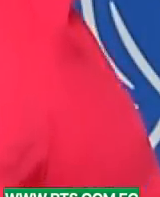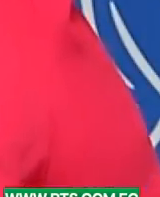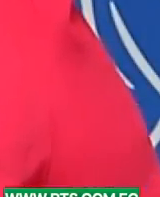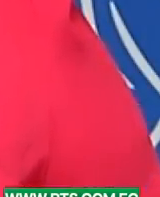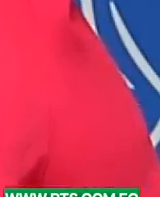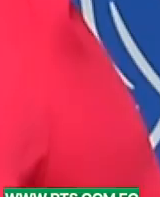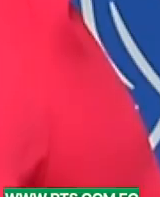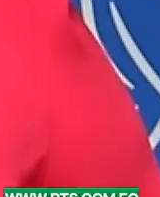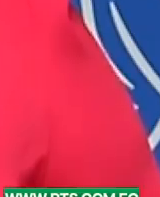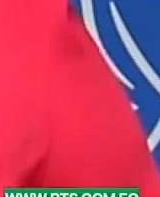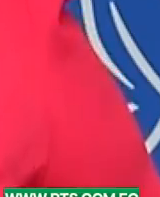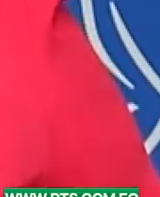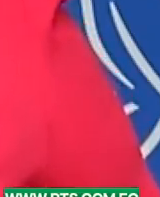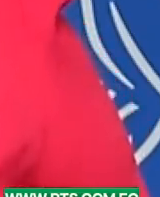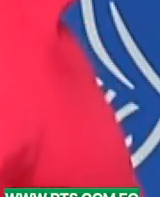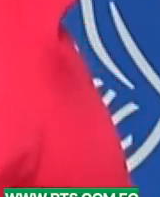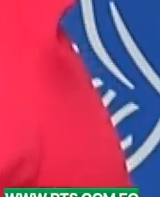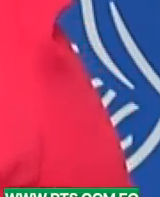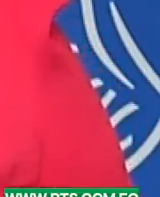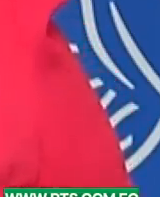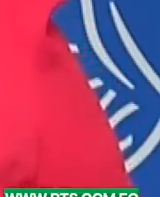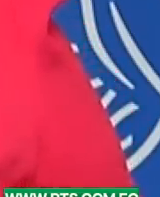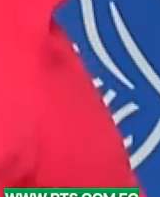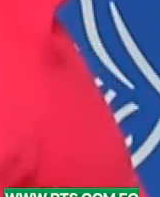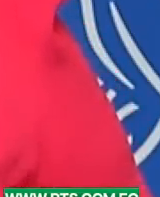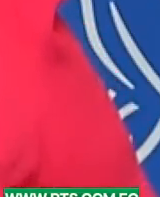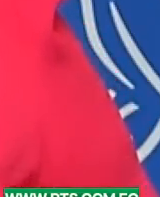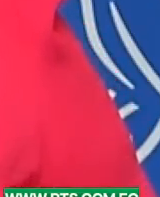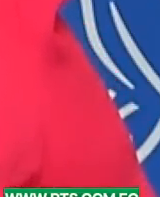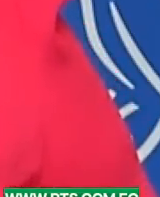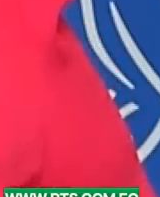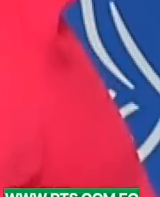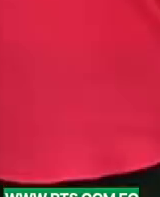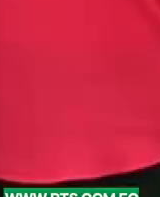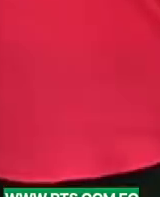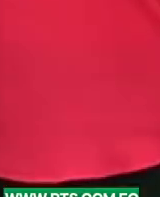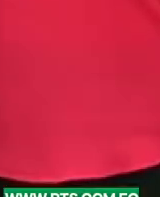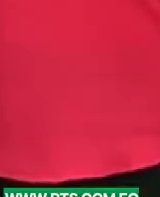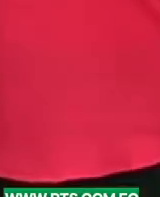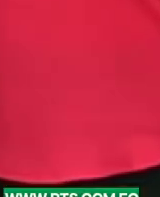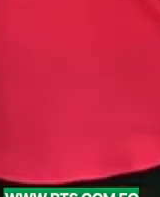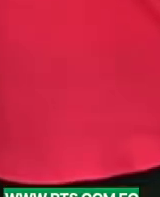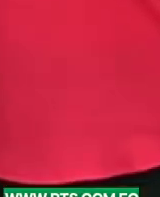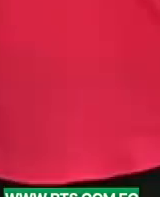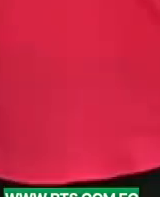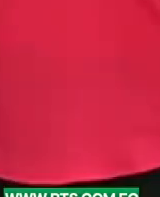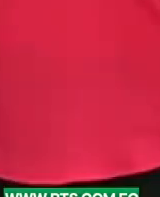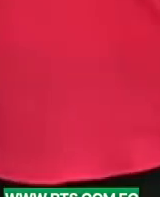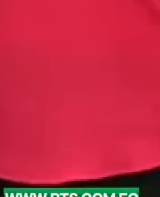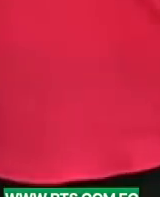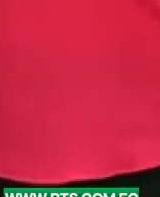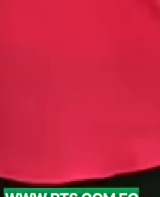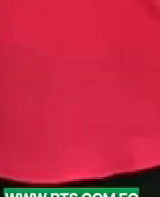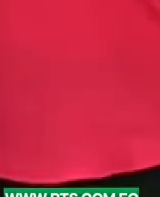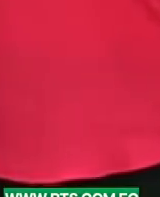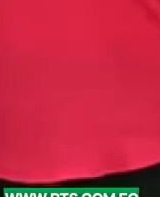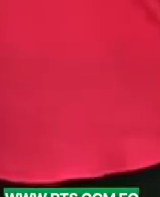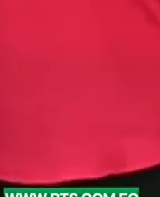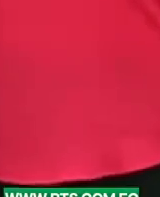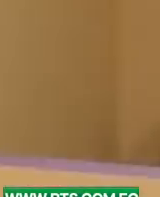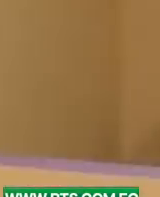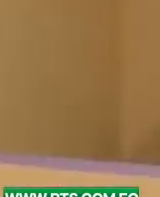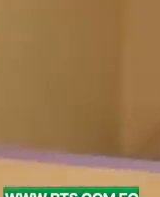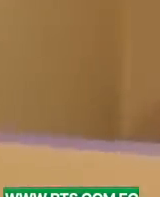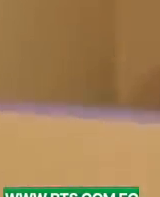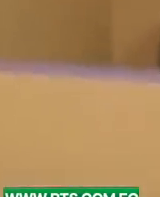global, con el objetivo, pues, de darles ese espacio, de darles ese tiempo. El Ministerio de Salud Pública entregó así la